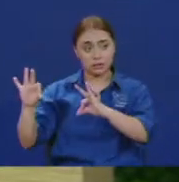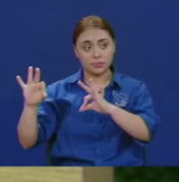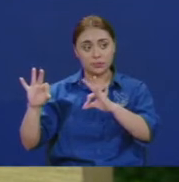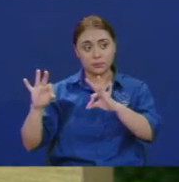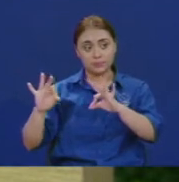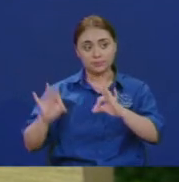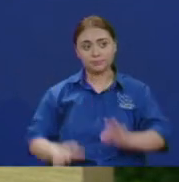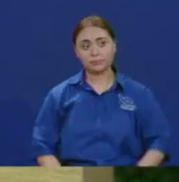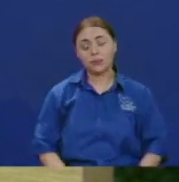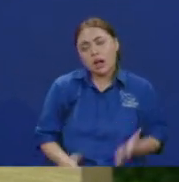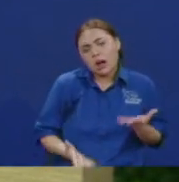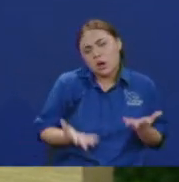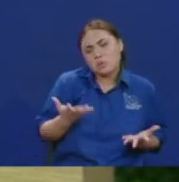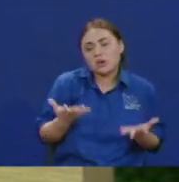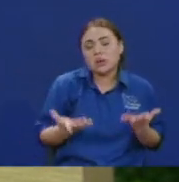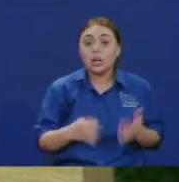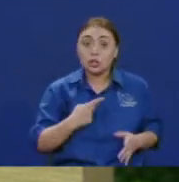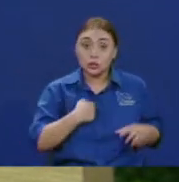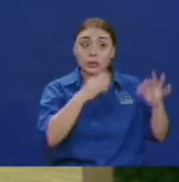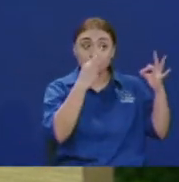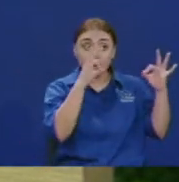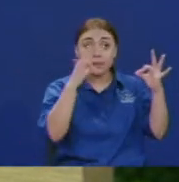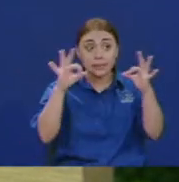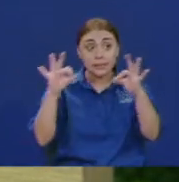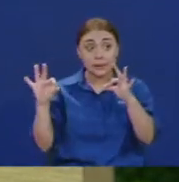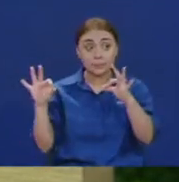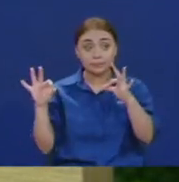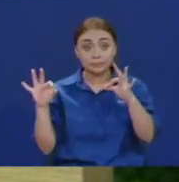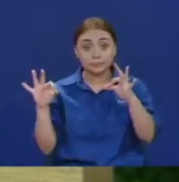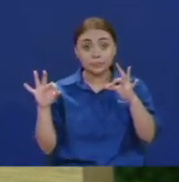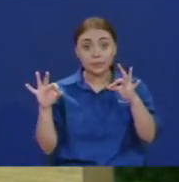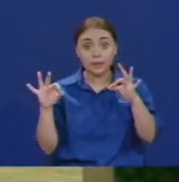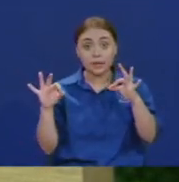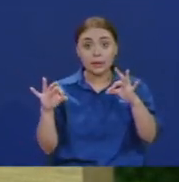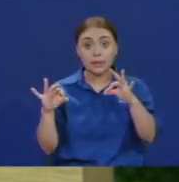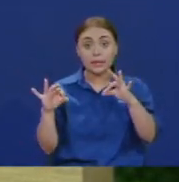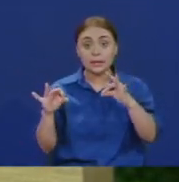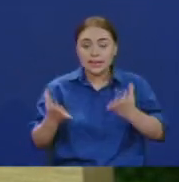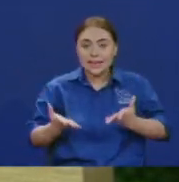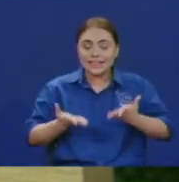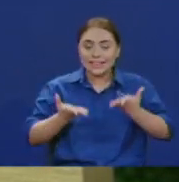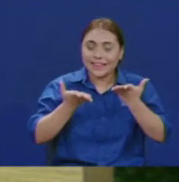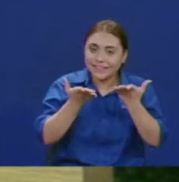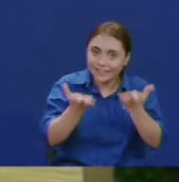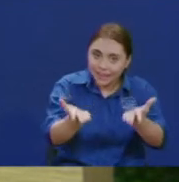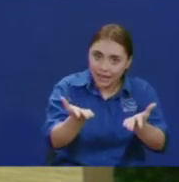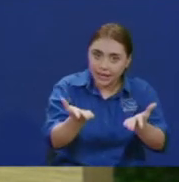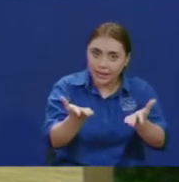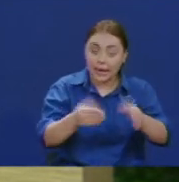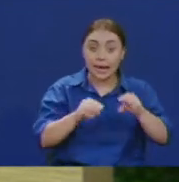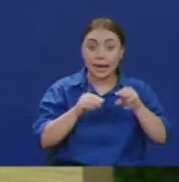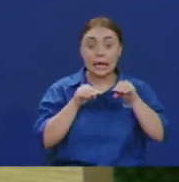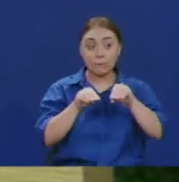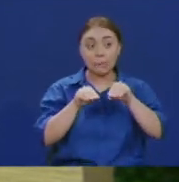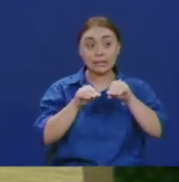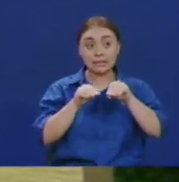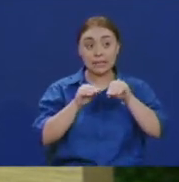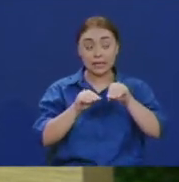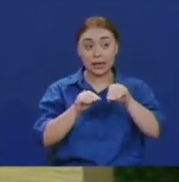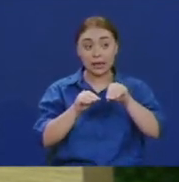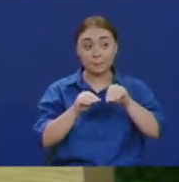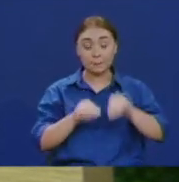la palabra predicada, pues, pero sí la palabra expuesta como la hemos expuesto, han aceptado